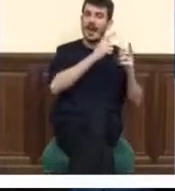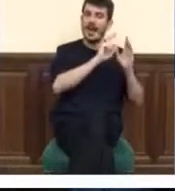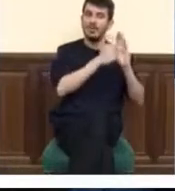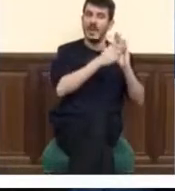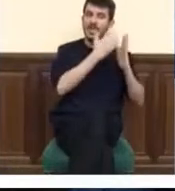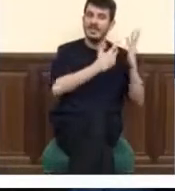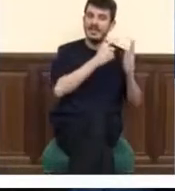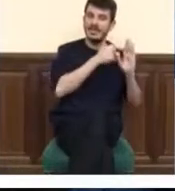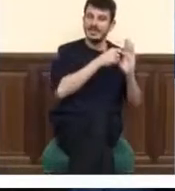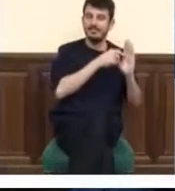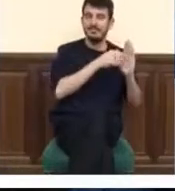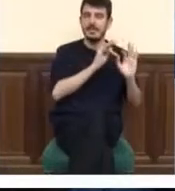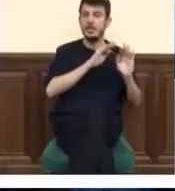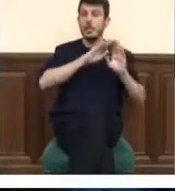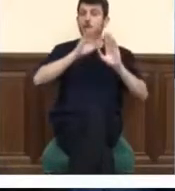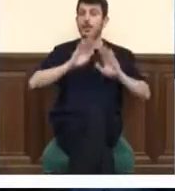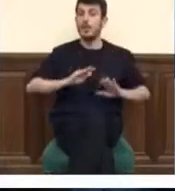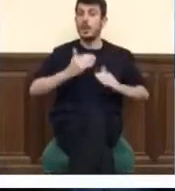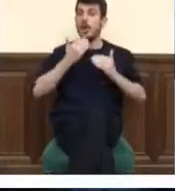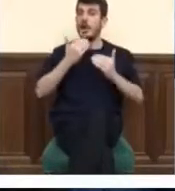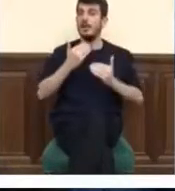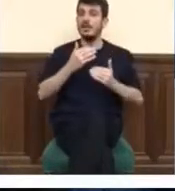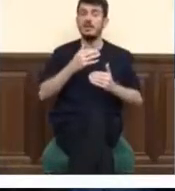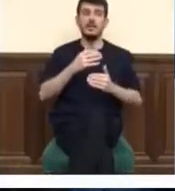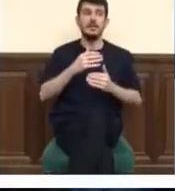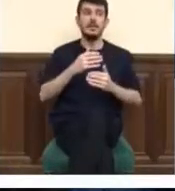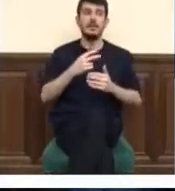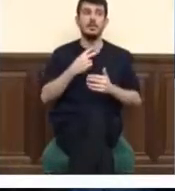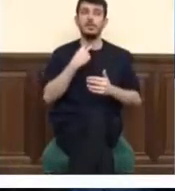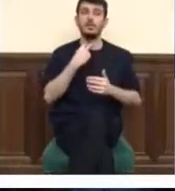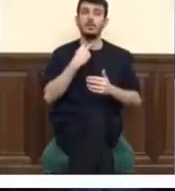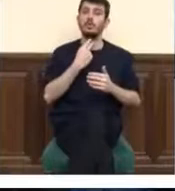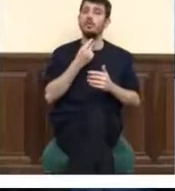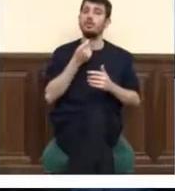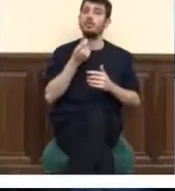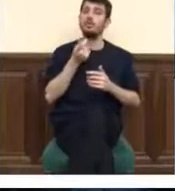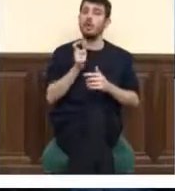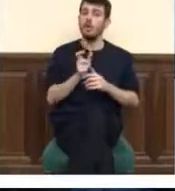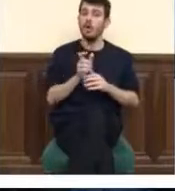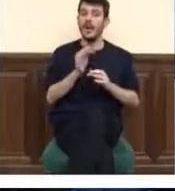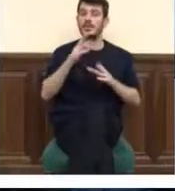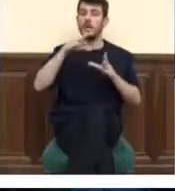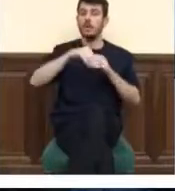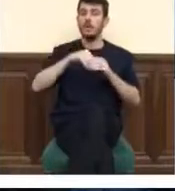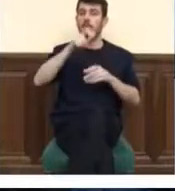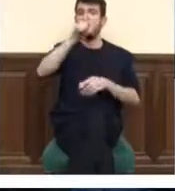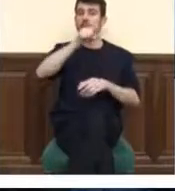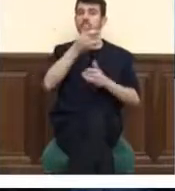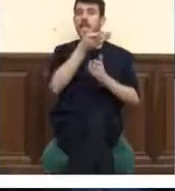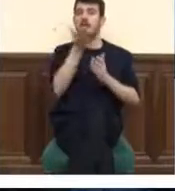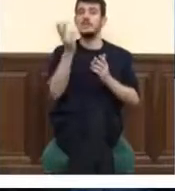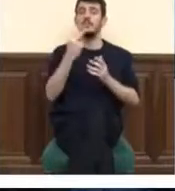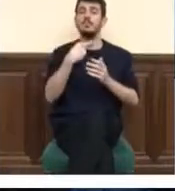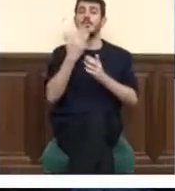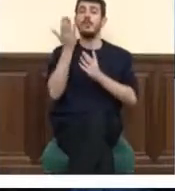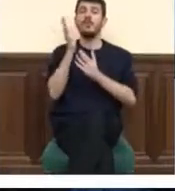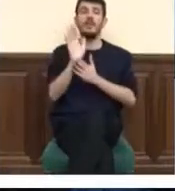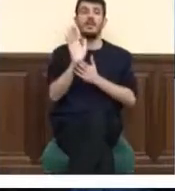Por último, agradecer las palabras, tanto el tono como el contenido de las personas, los